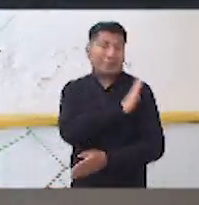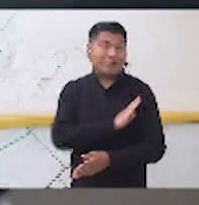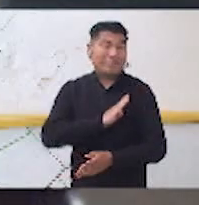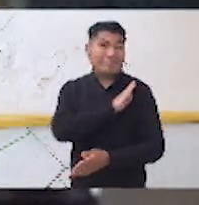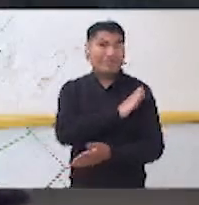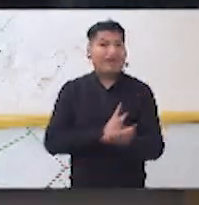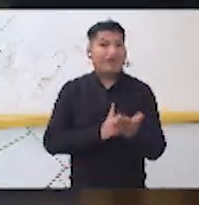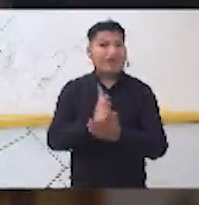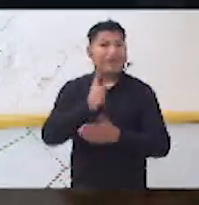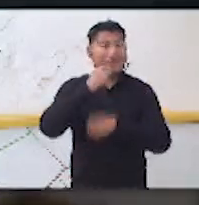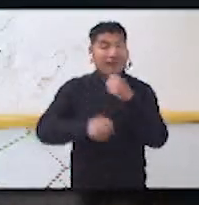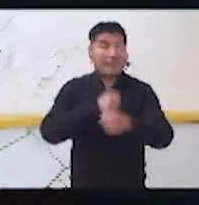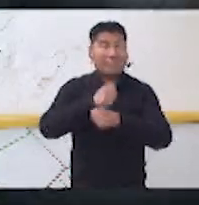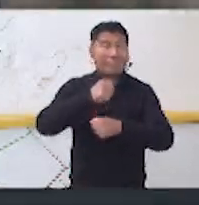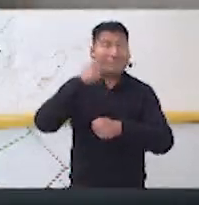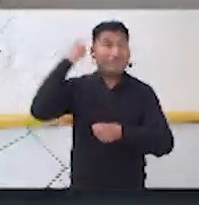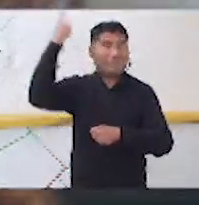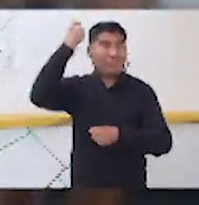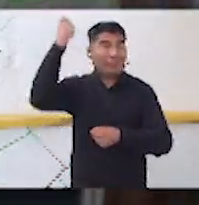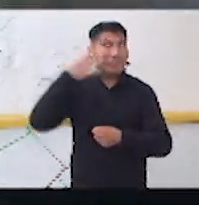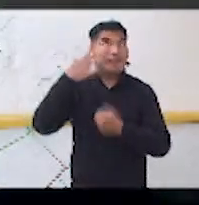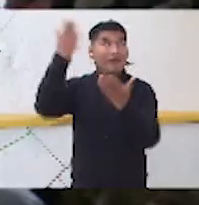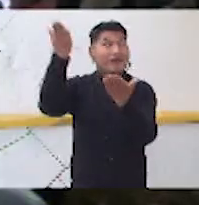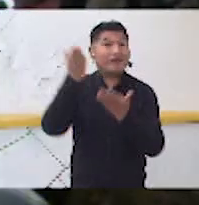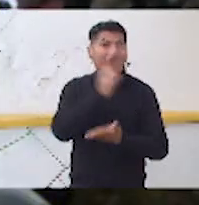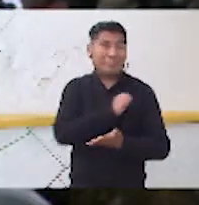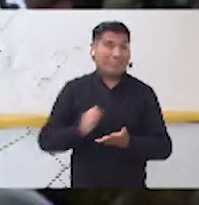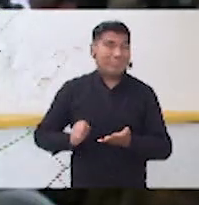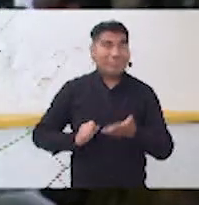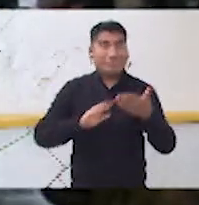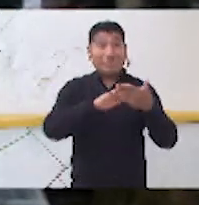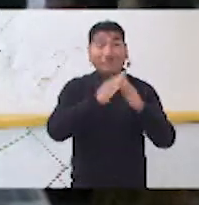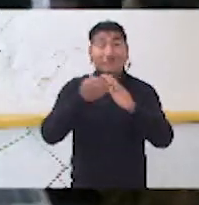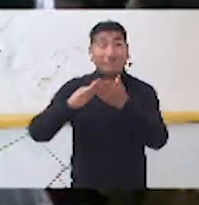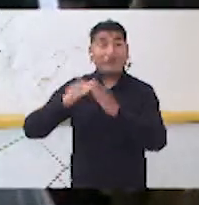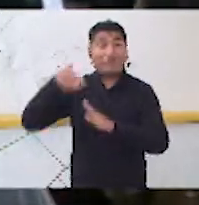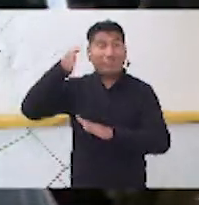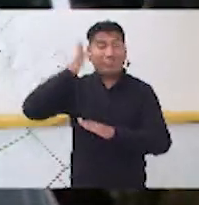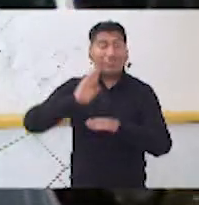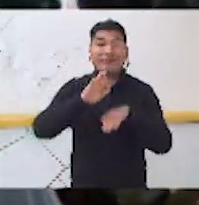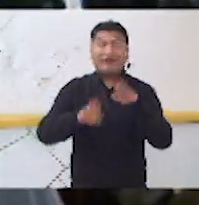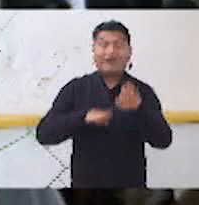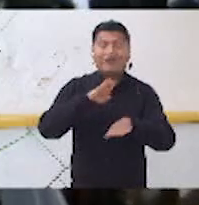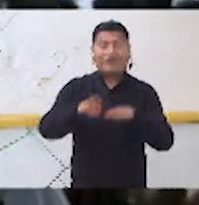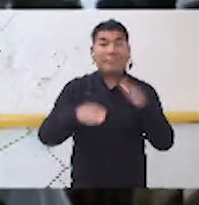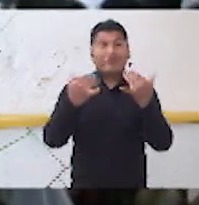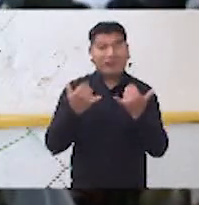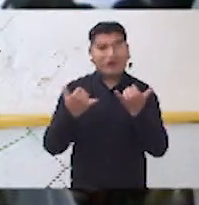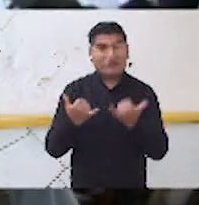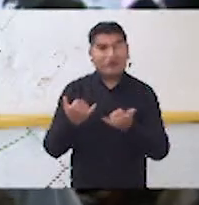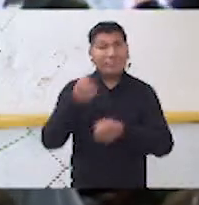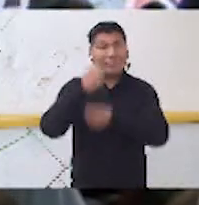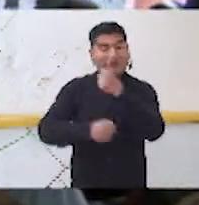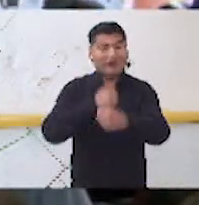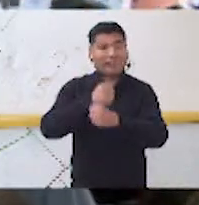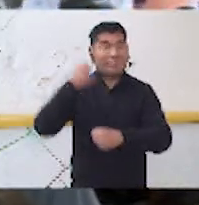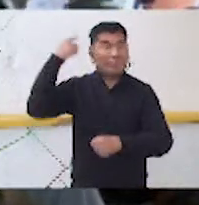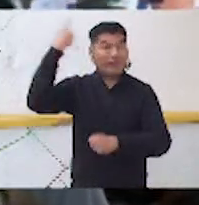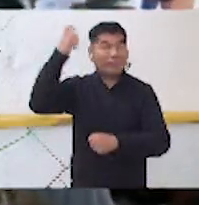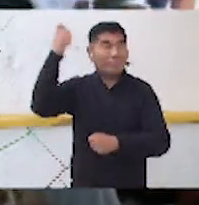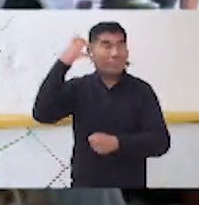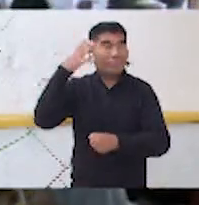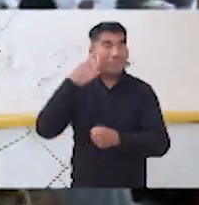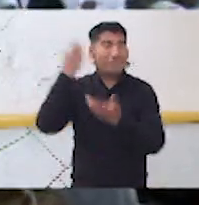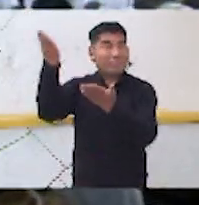verdad. Año de gracia nos da el Señor, pueblo de Dios, camina ya. Año de gracia nos da